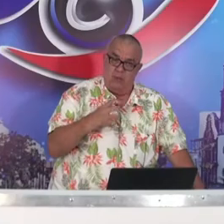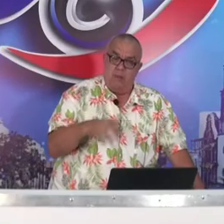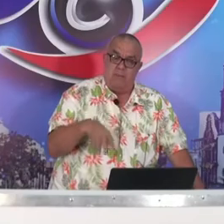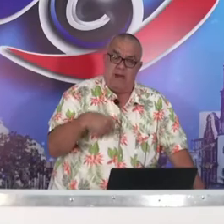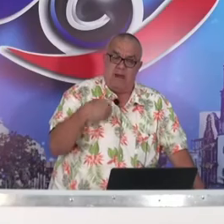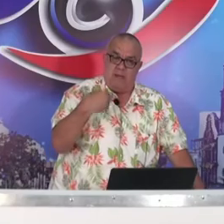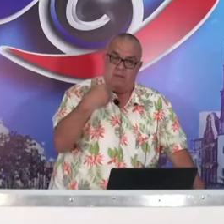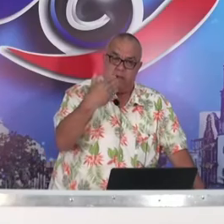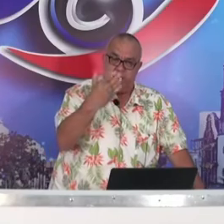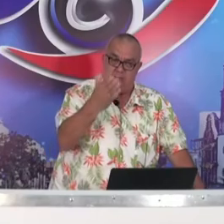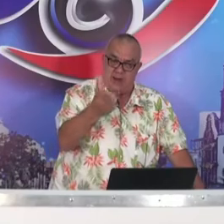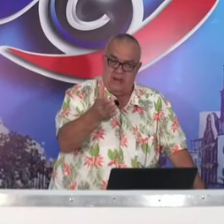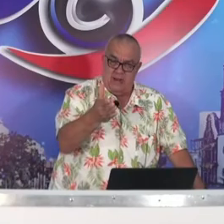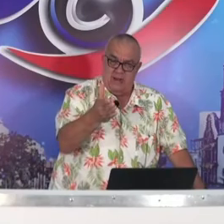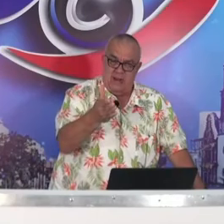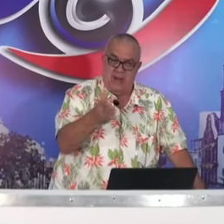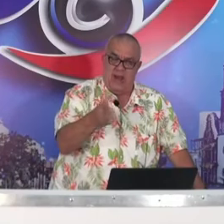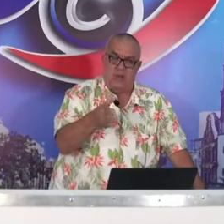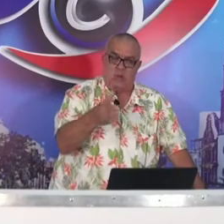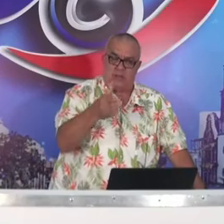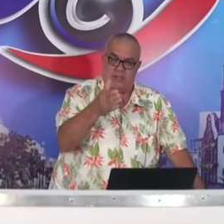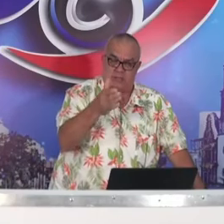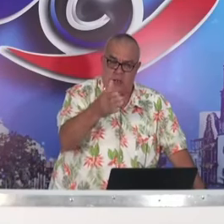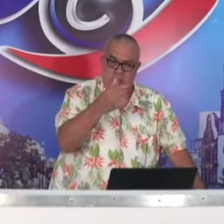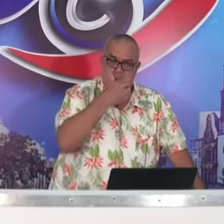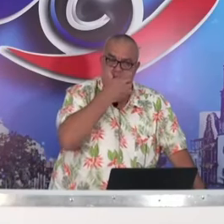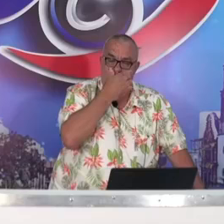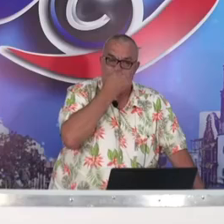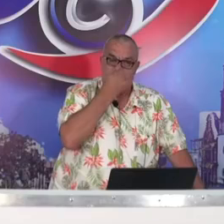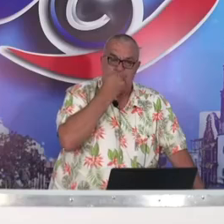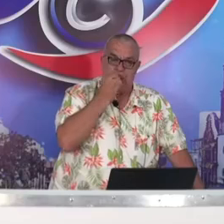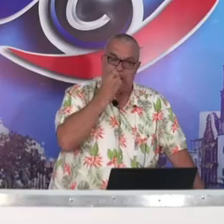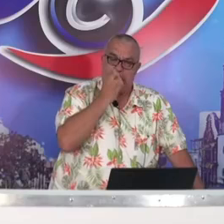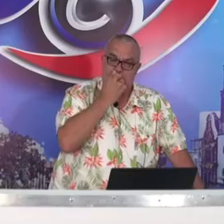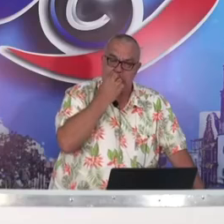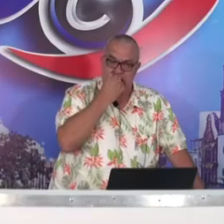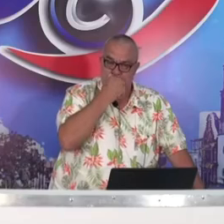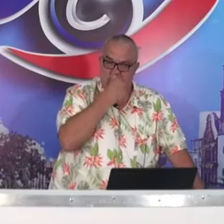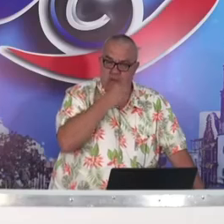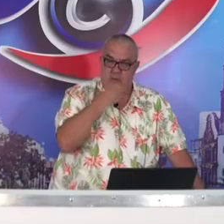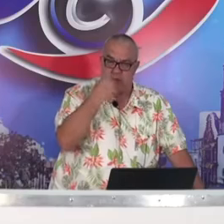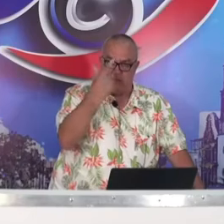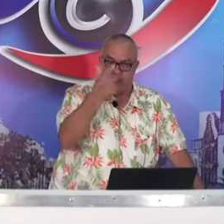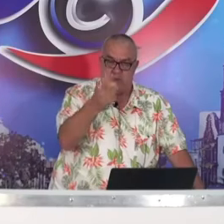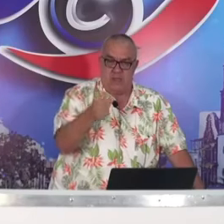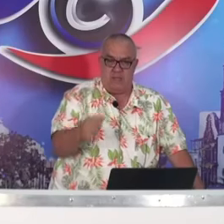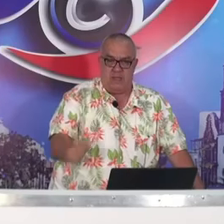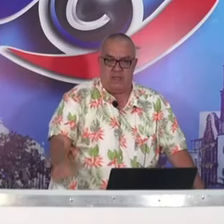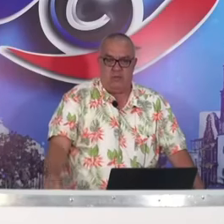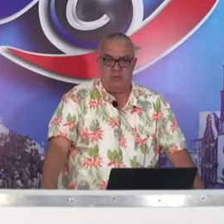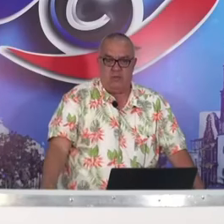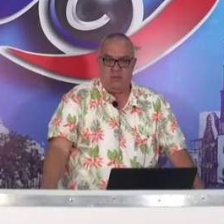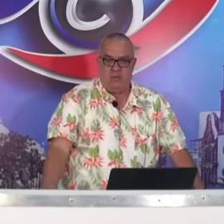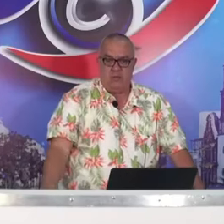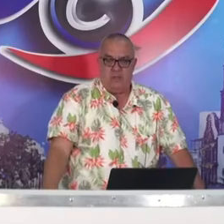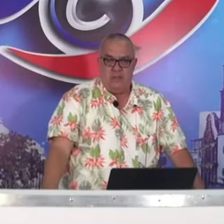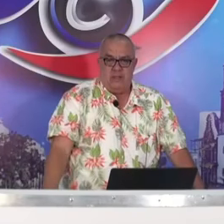diputado para que enfrentara la acusación de la que ya se tenía conocimiento ahí en